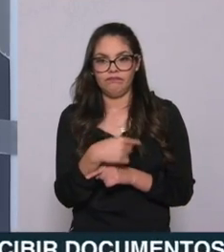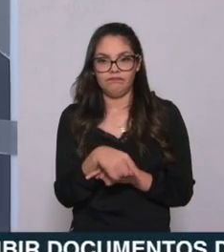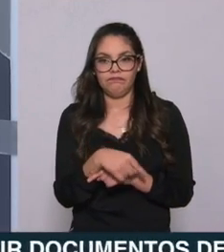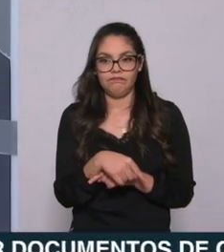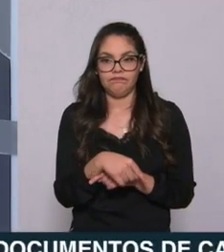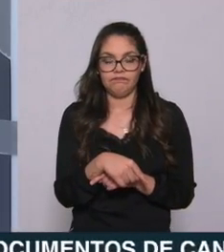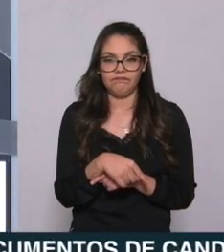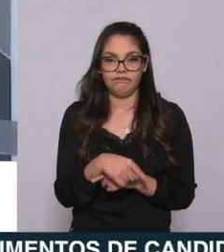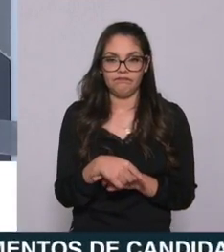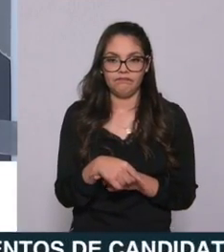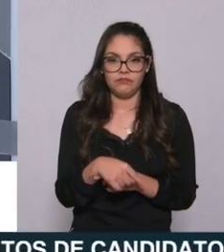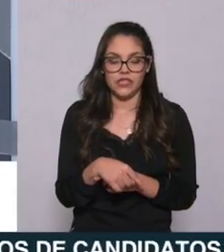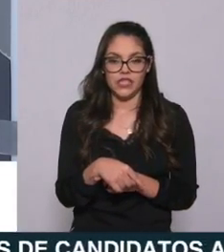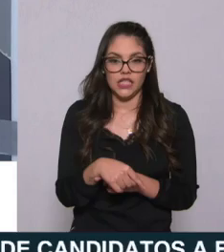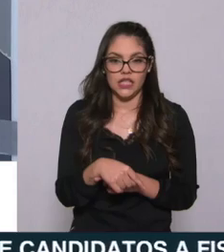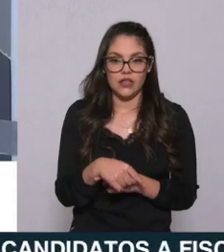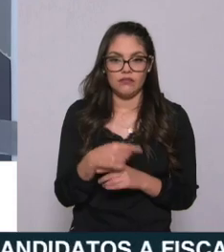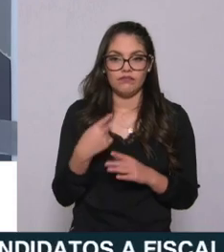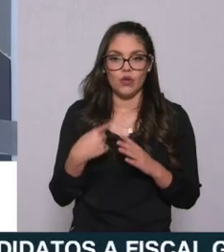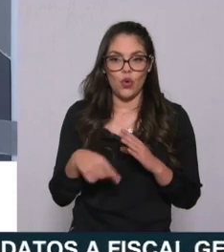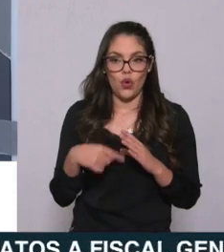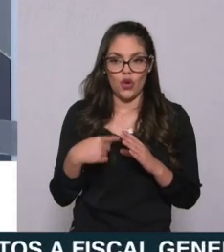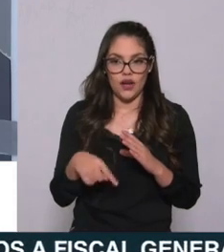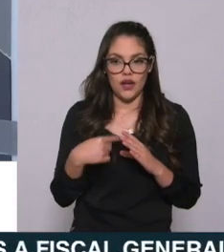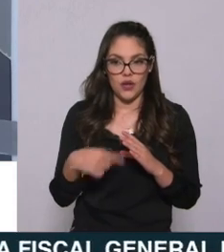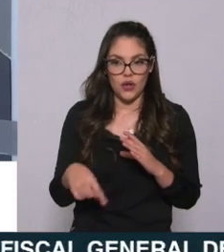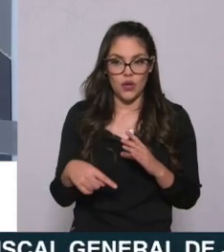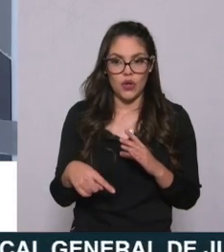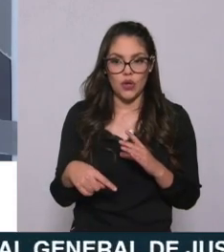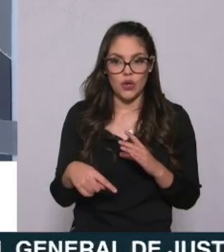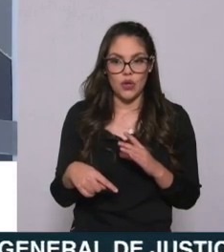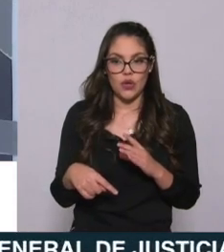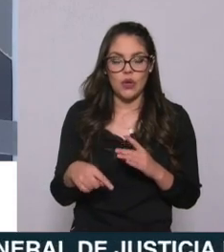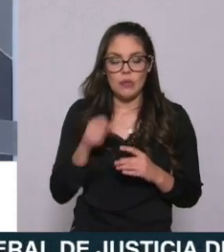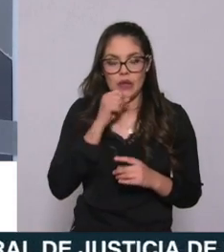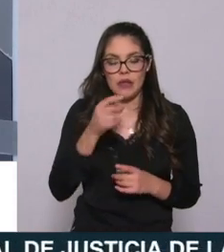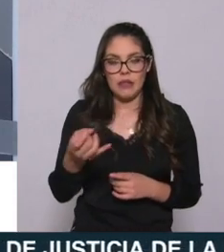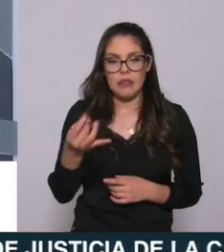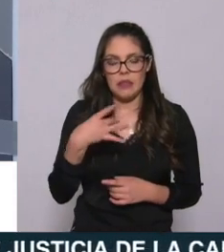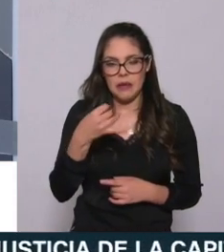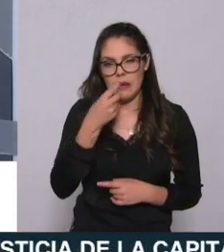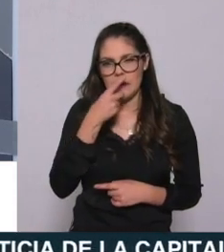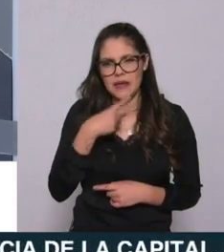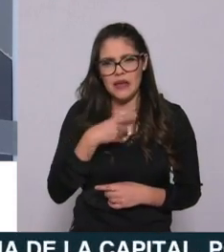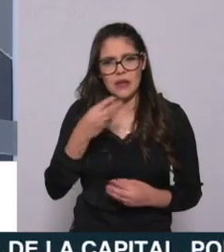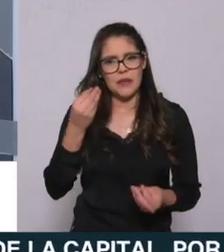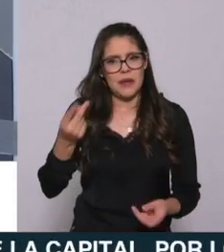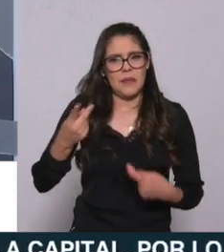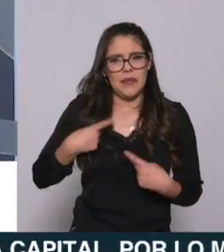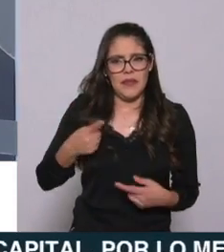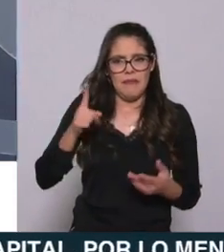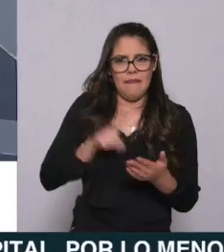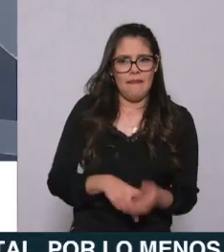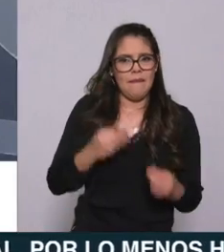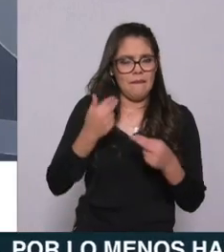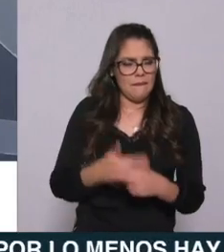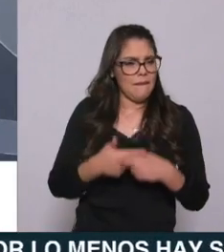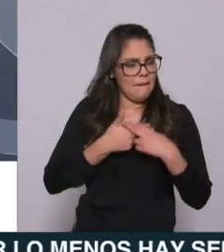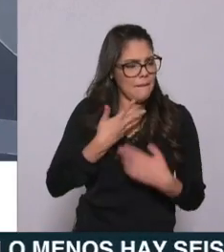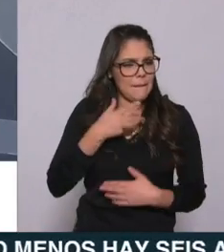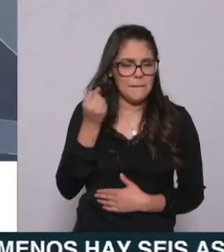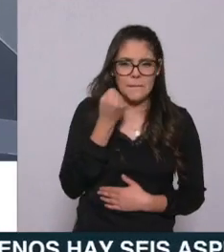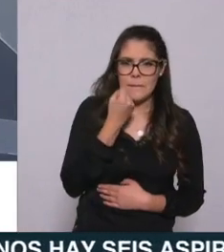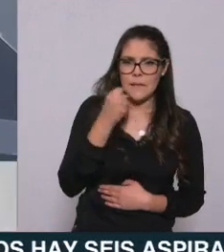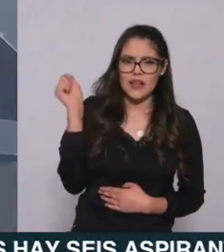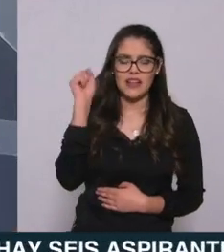las carpetas, las propuestas. Queremos conocerlas porque, como ya bien dijiste, talento hay y sobra. A veces no